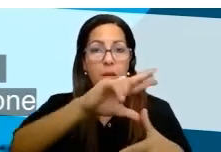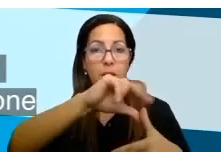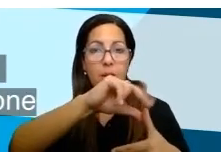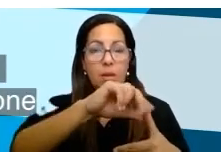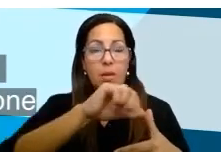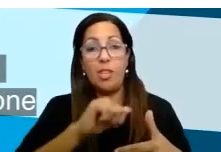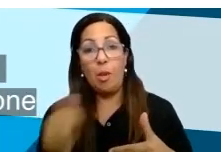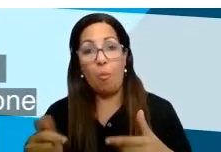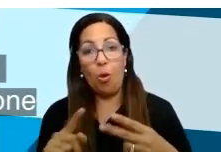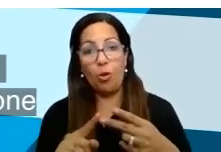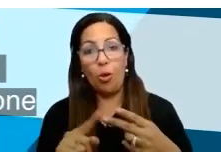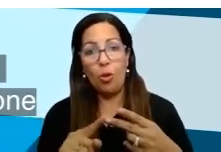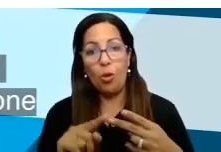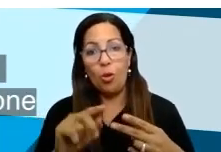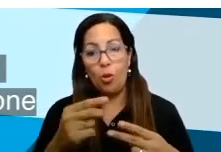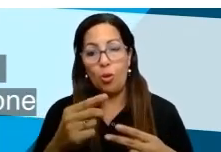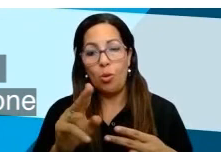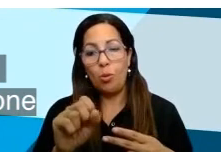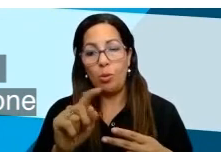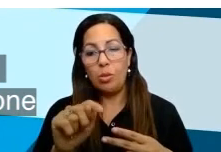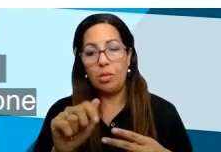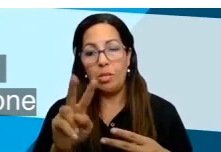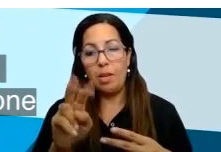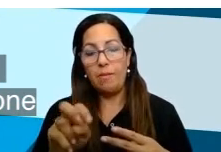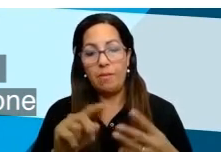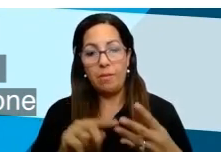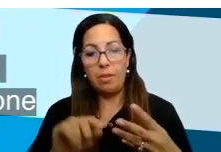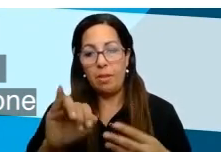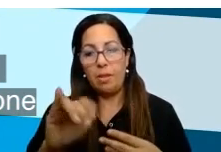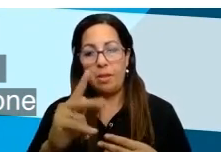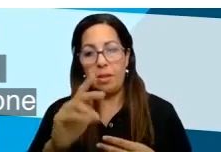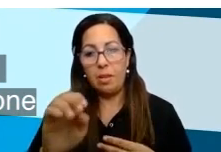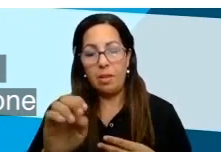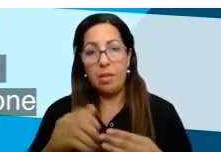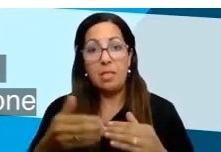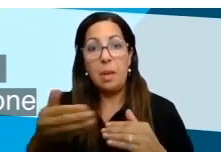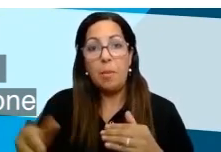y Ike, 66.4 millones para Isaac en el 2012,